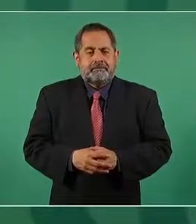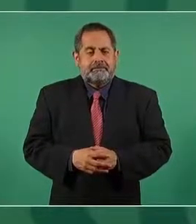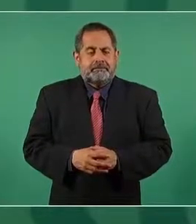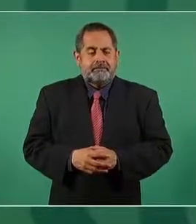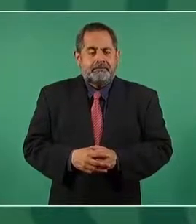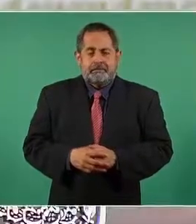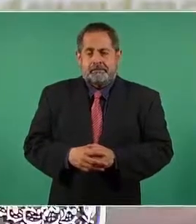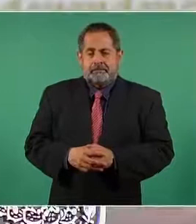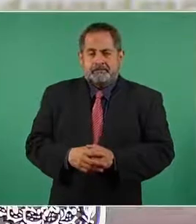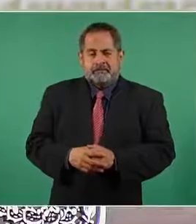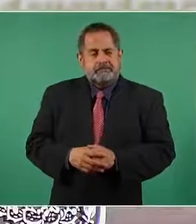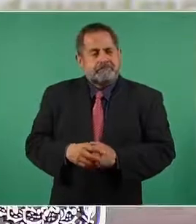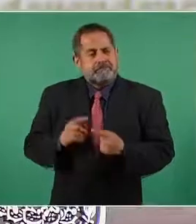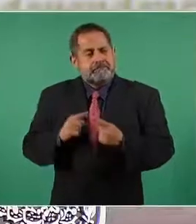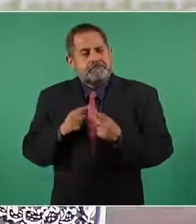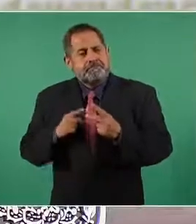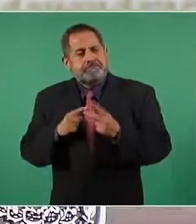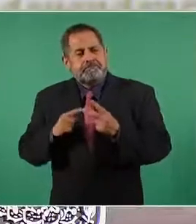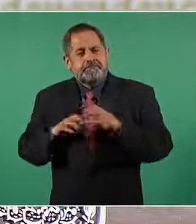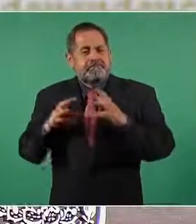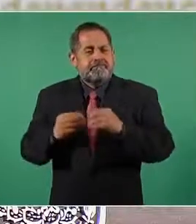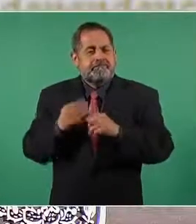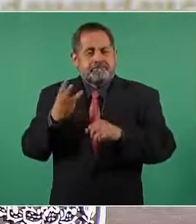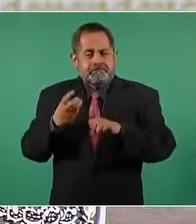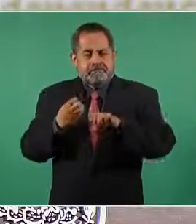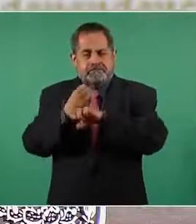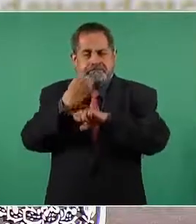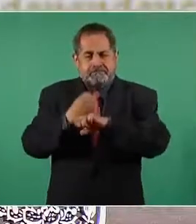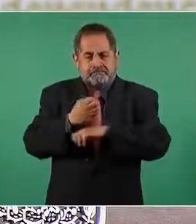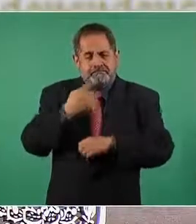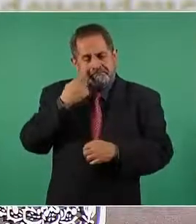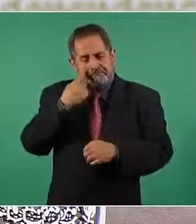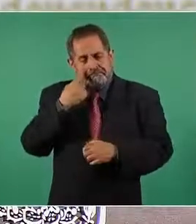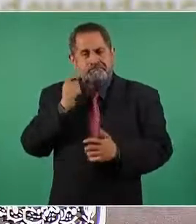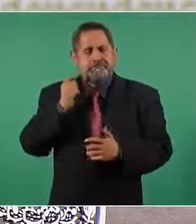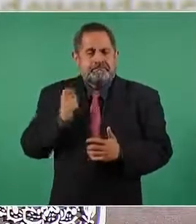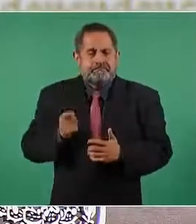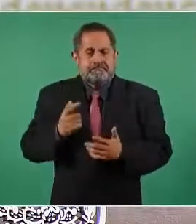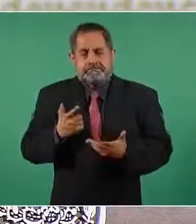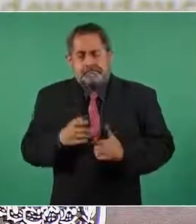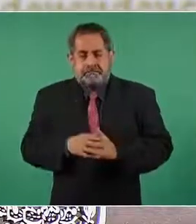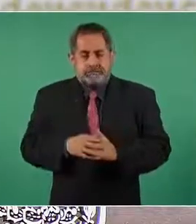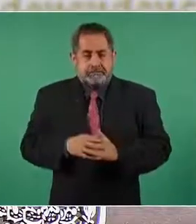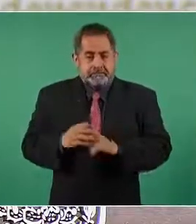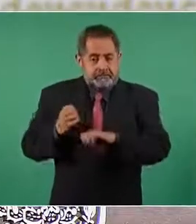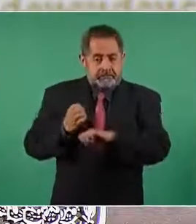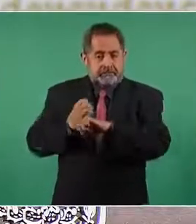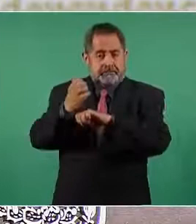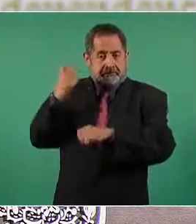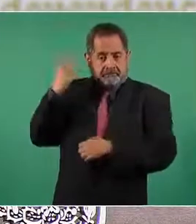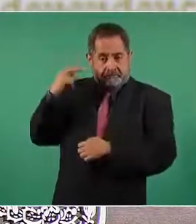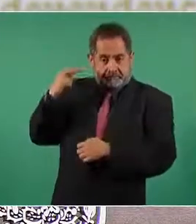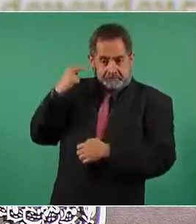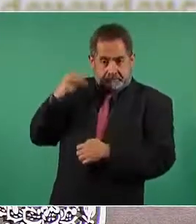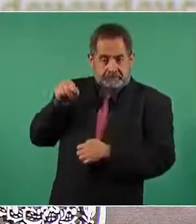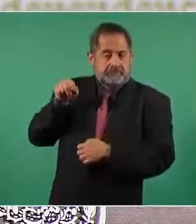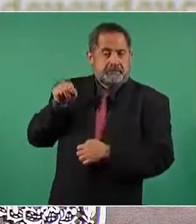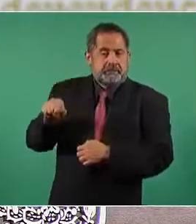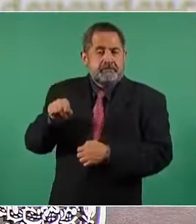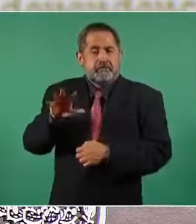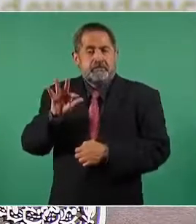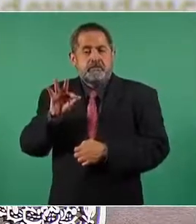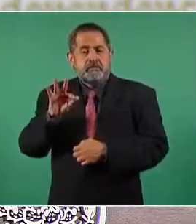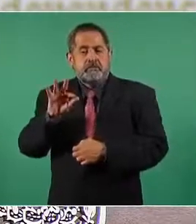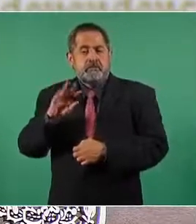recuento de los daños ocasionados en las tres entidades arroja los siguientes datos. En el caso del estado de Veracruz, se tienen